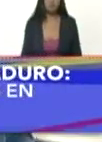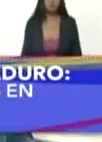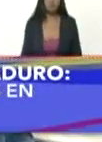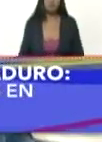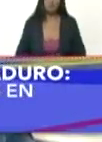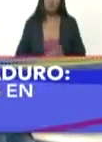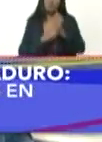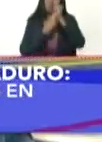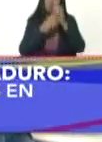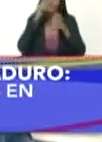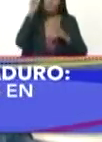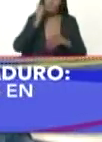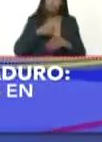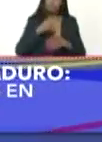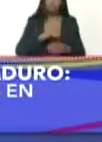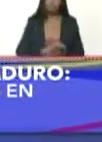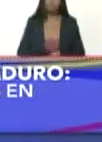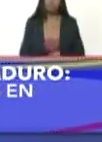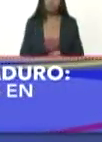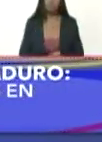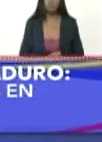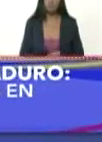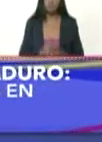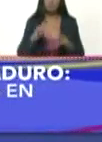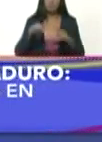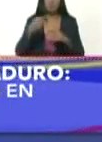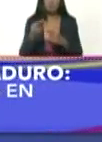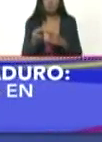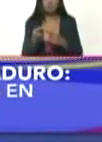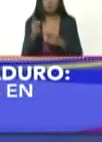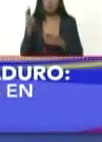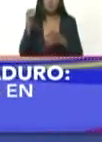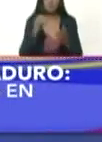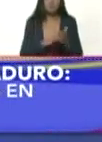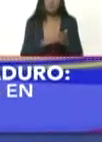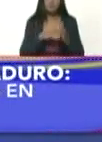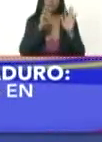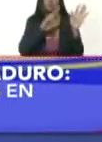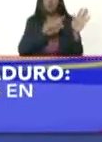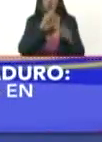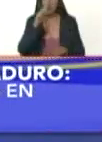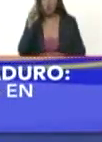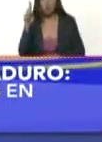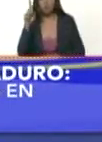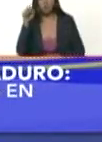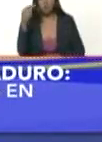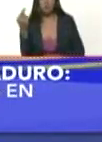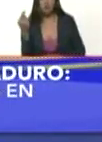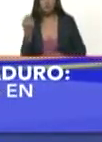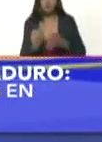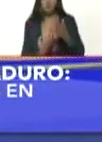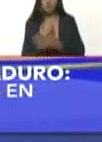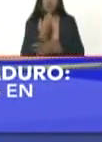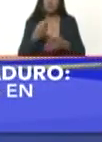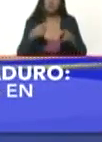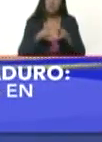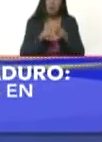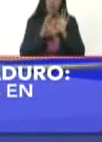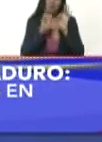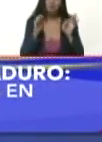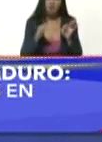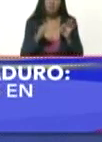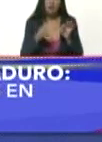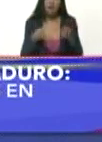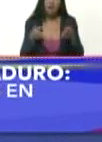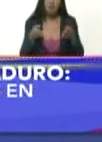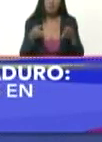doctrinaria de los que después, en 1811, fue la fundación del